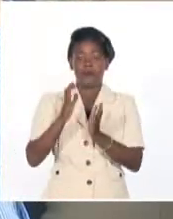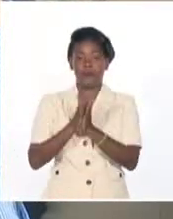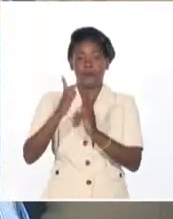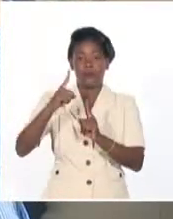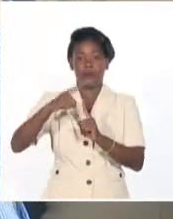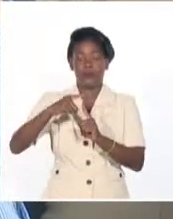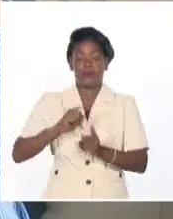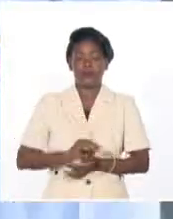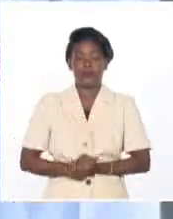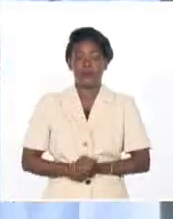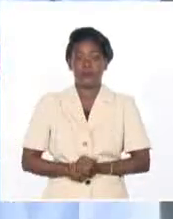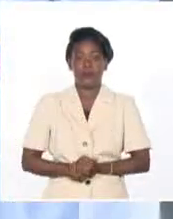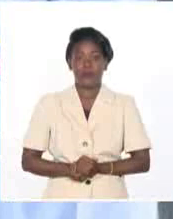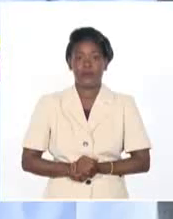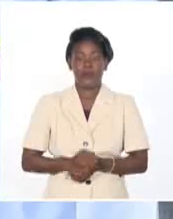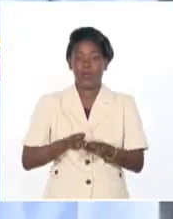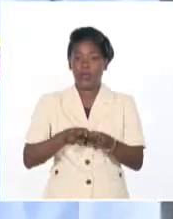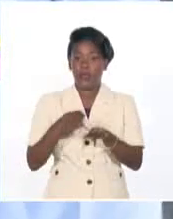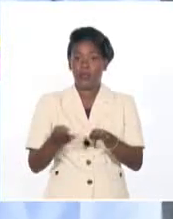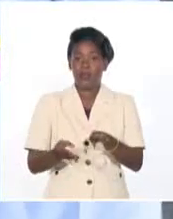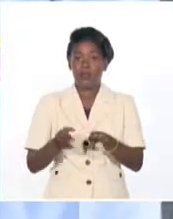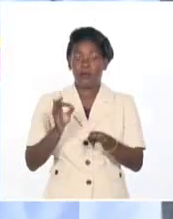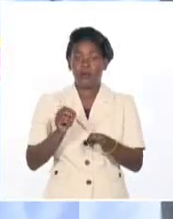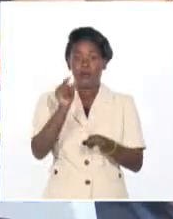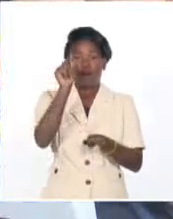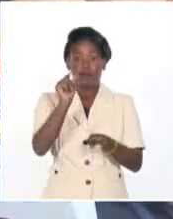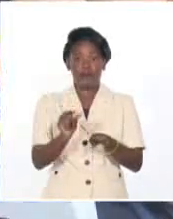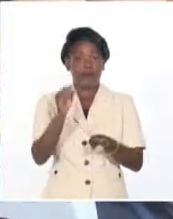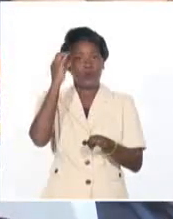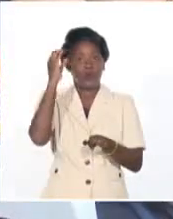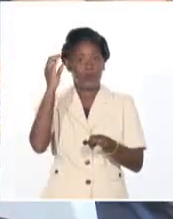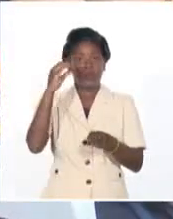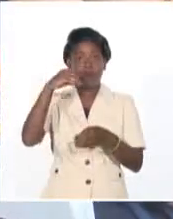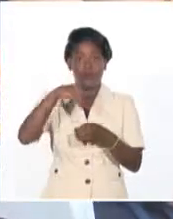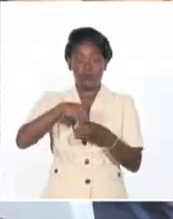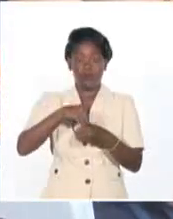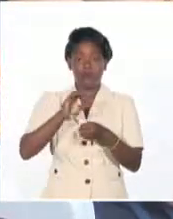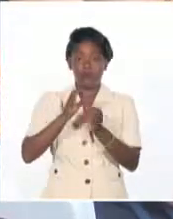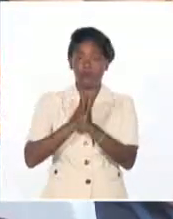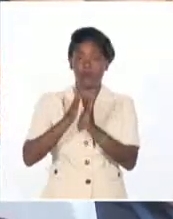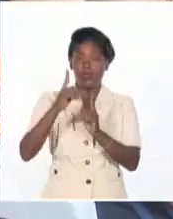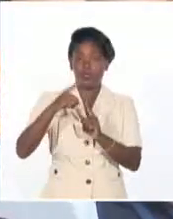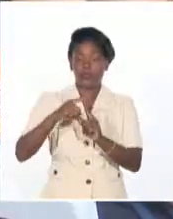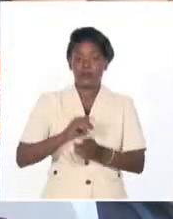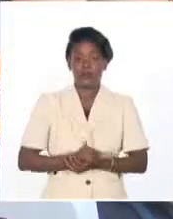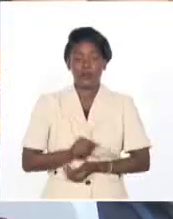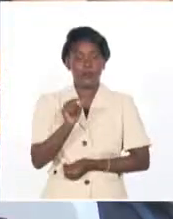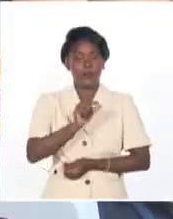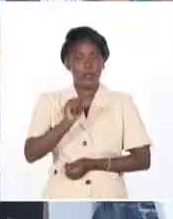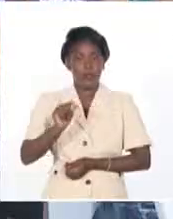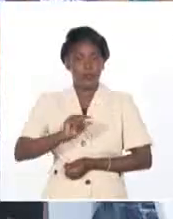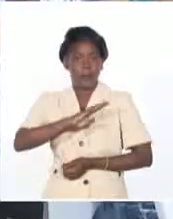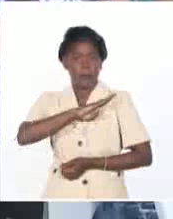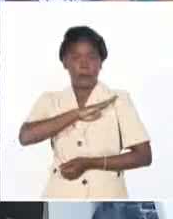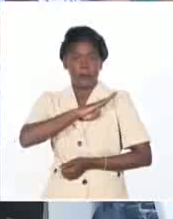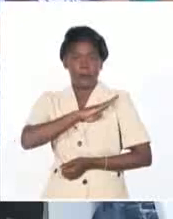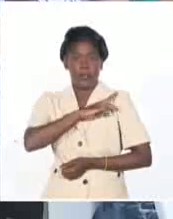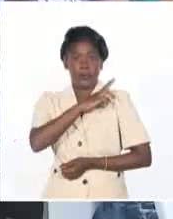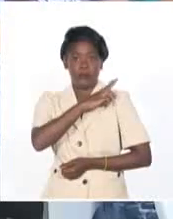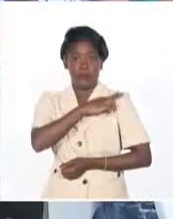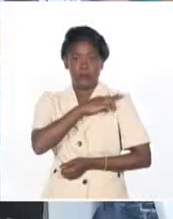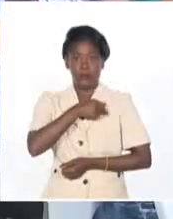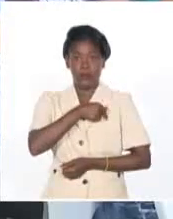Mario Sabines Lorenzo, jefes y oficiales del MININ, las FARC y de manera especial familiares de los caídos.